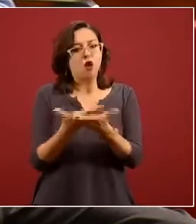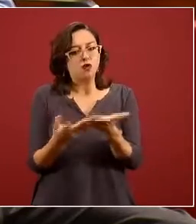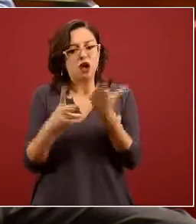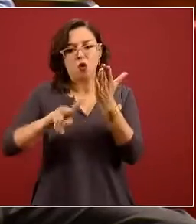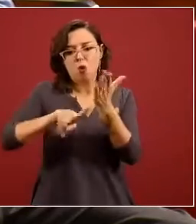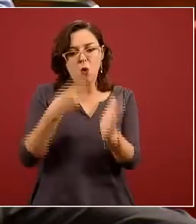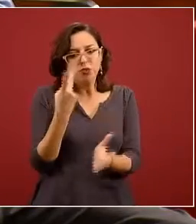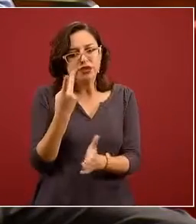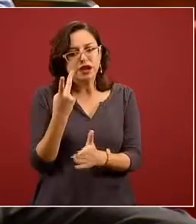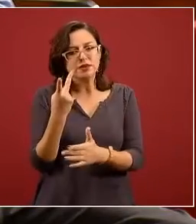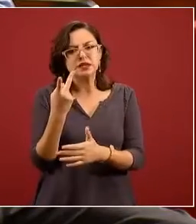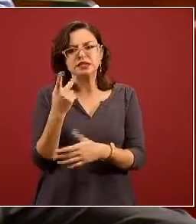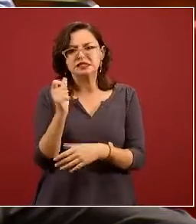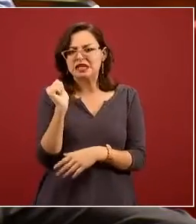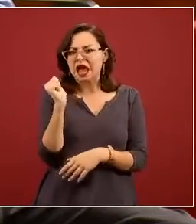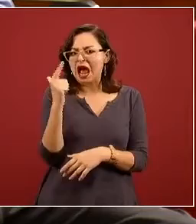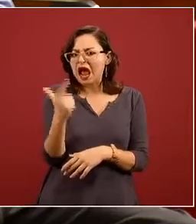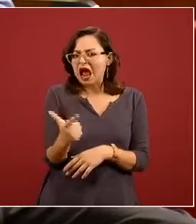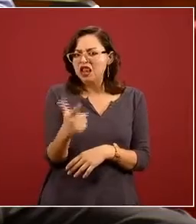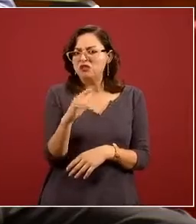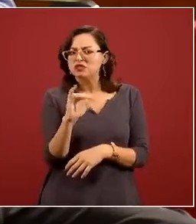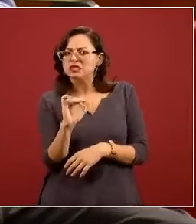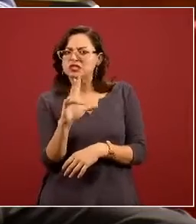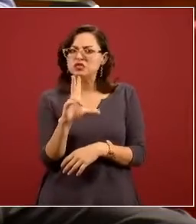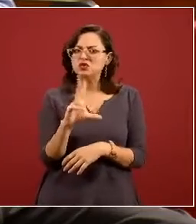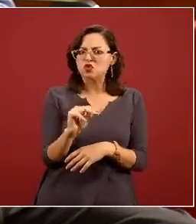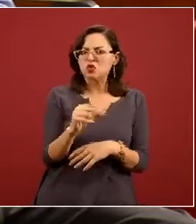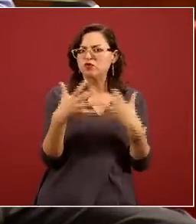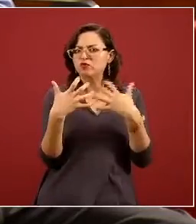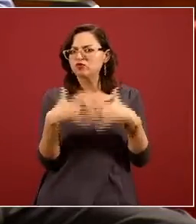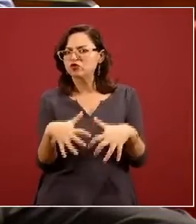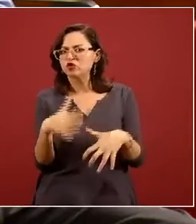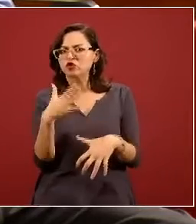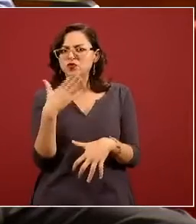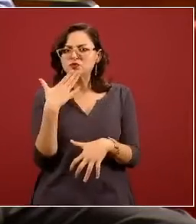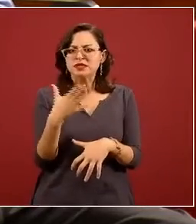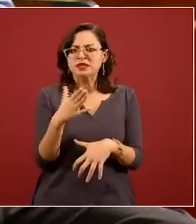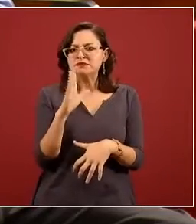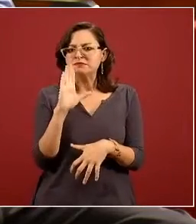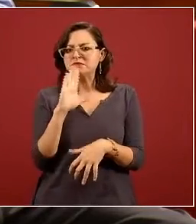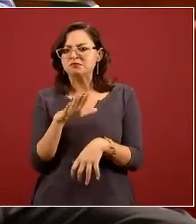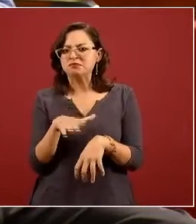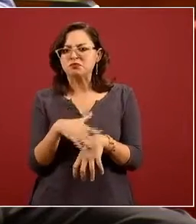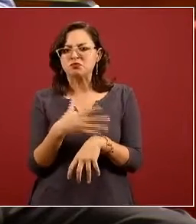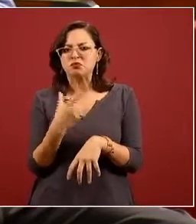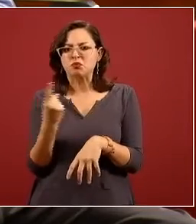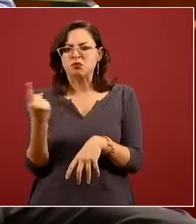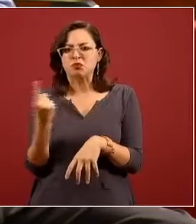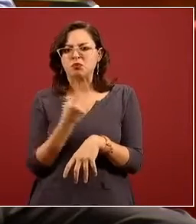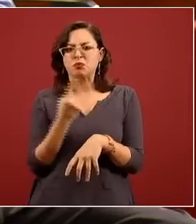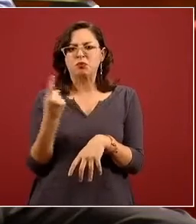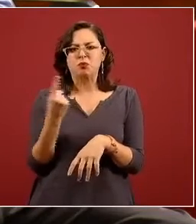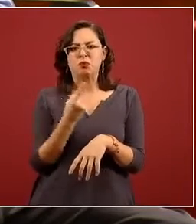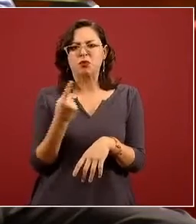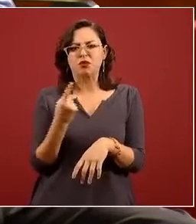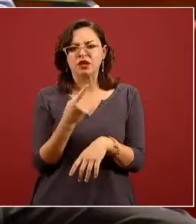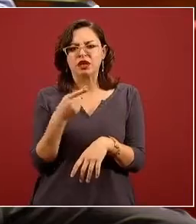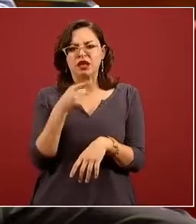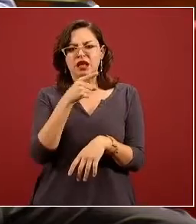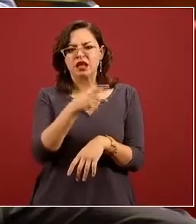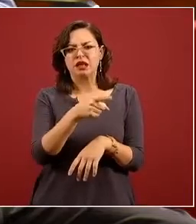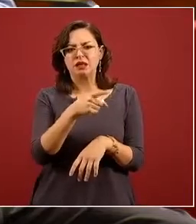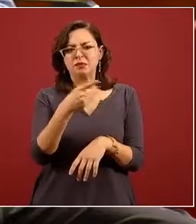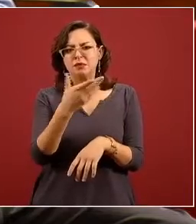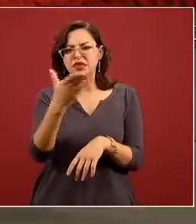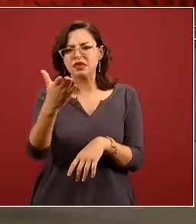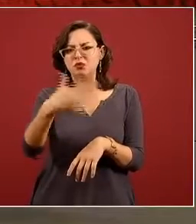alguna contraindicación, algo que se sepa que sí está funcionando, o por qué estas personas les han indicado que vayan